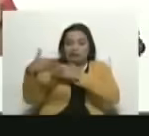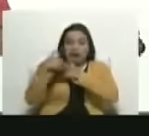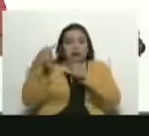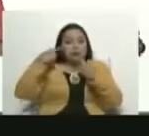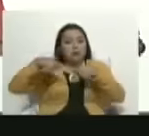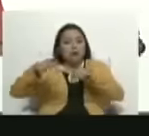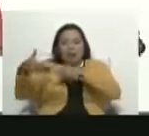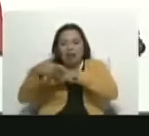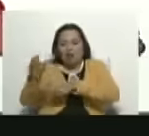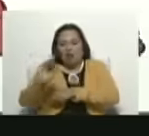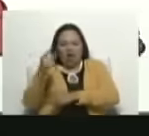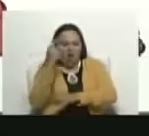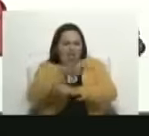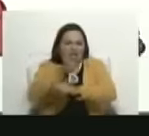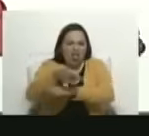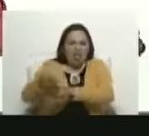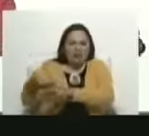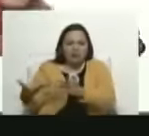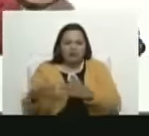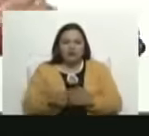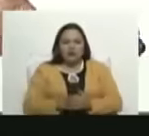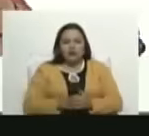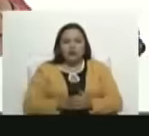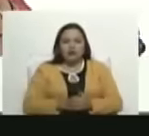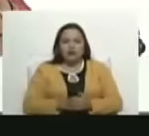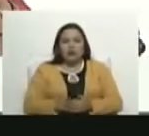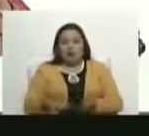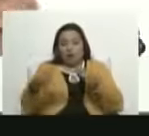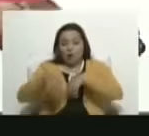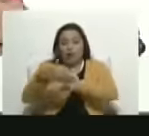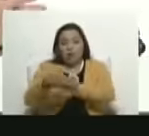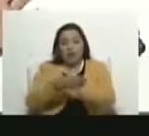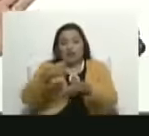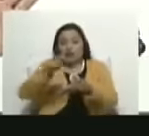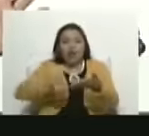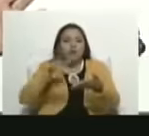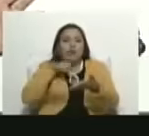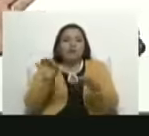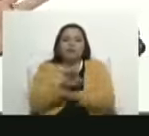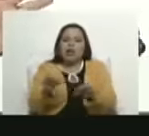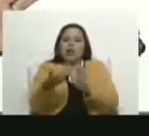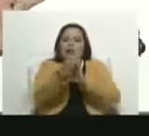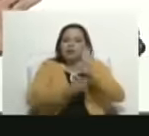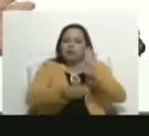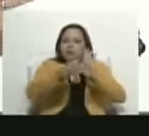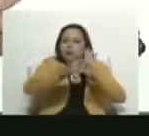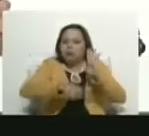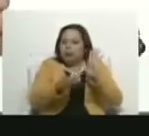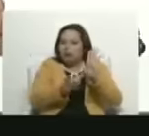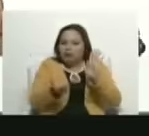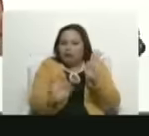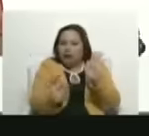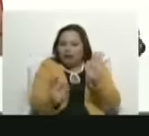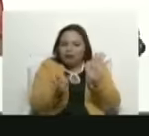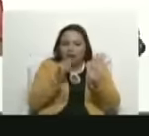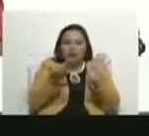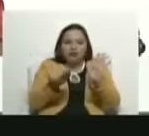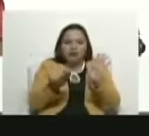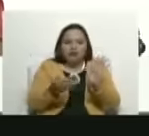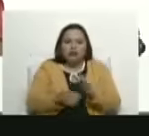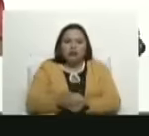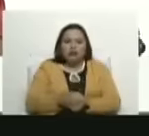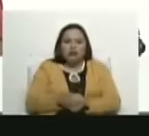amenazas o señalamientos que en los acuerdos firmados no están por ningún lado. O sea, como dicen los abogados,